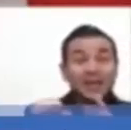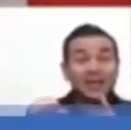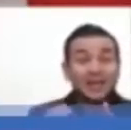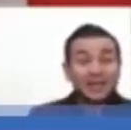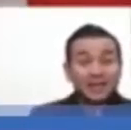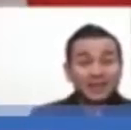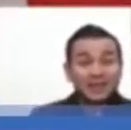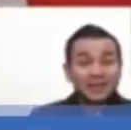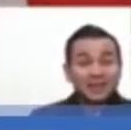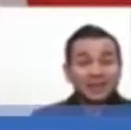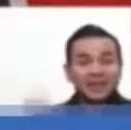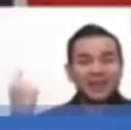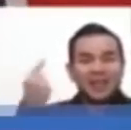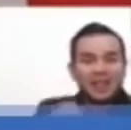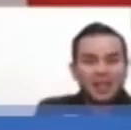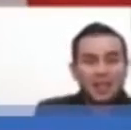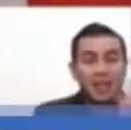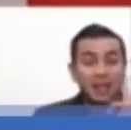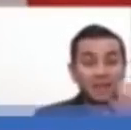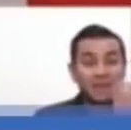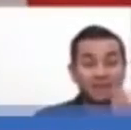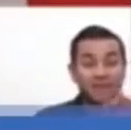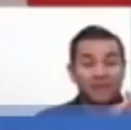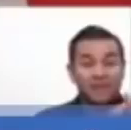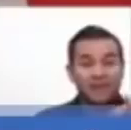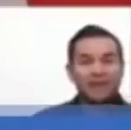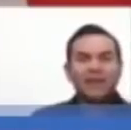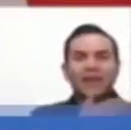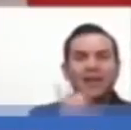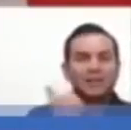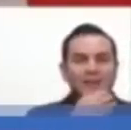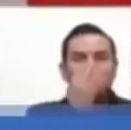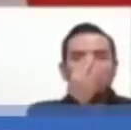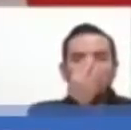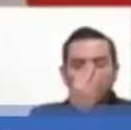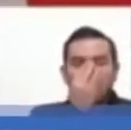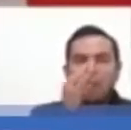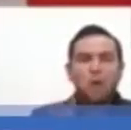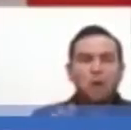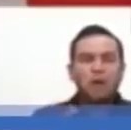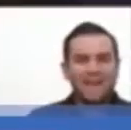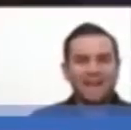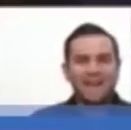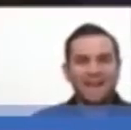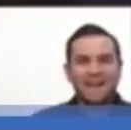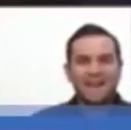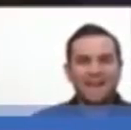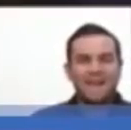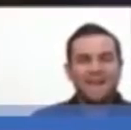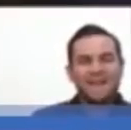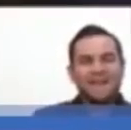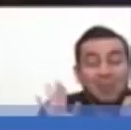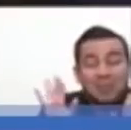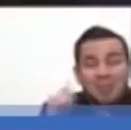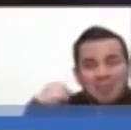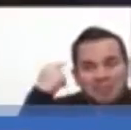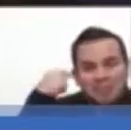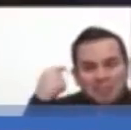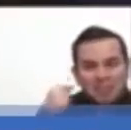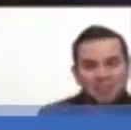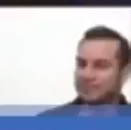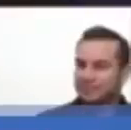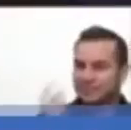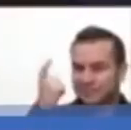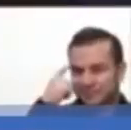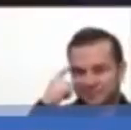aprueban exigirle el fbi que le envía la información de qué pasa con la mente respiradores que se robaron estado el diputado lo quito pero te cuesta